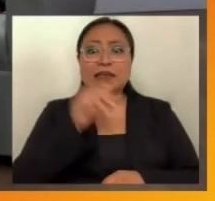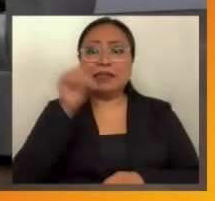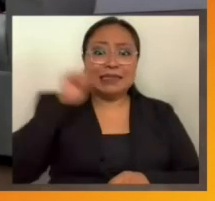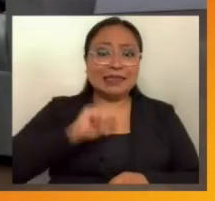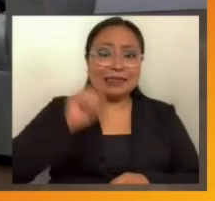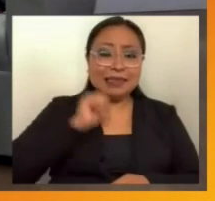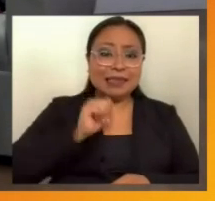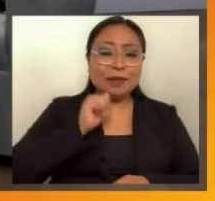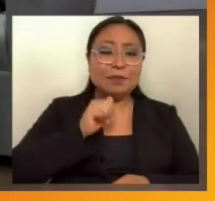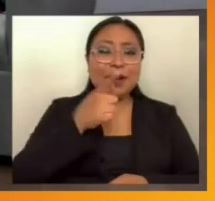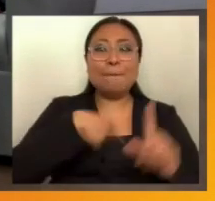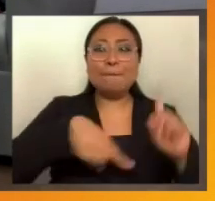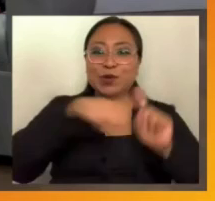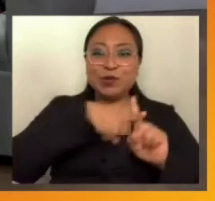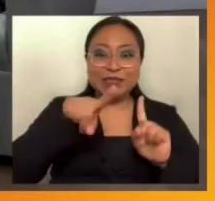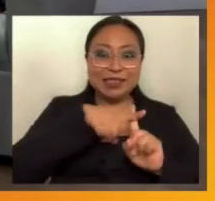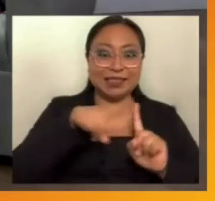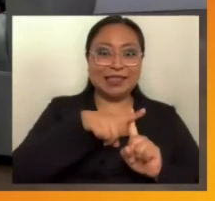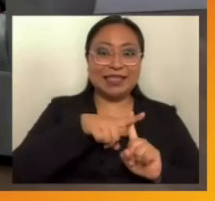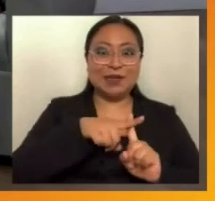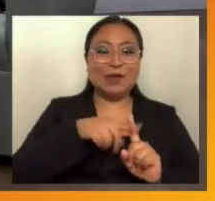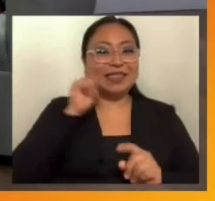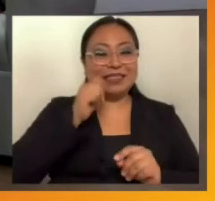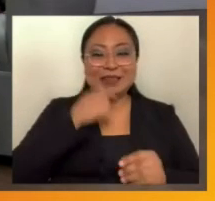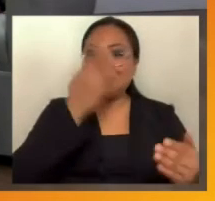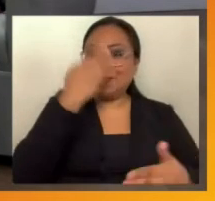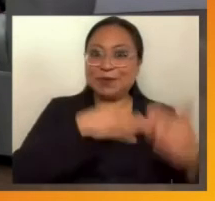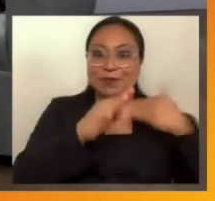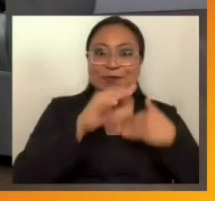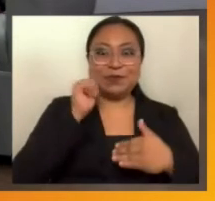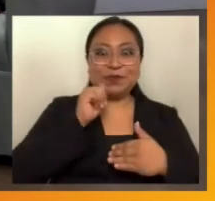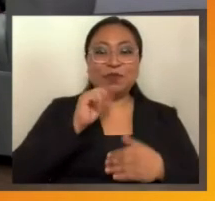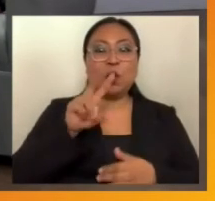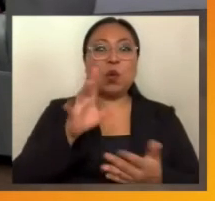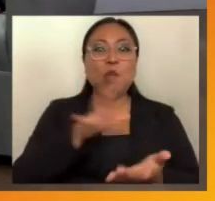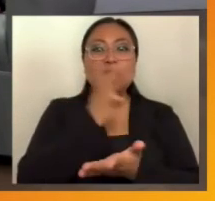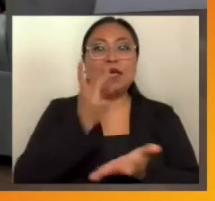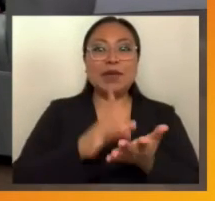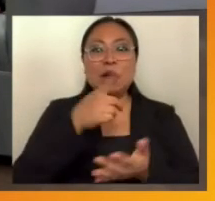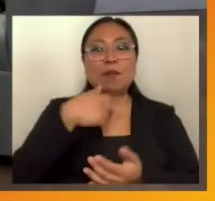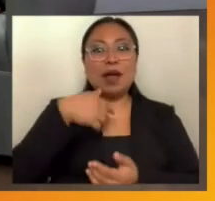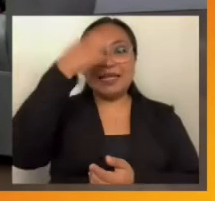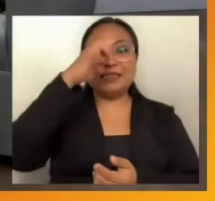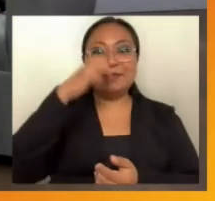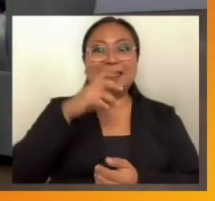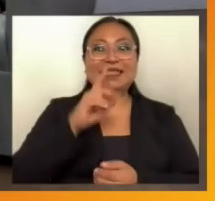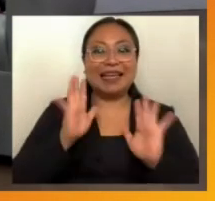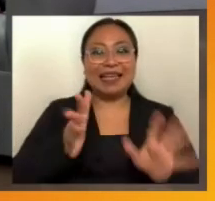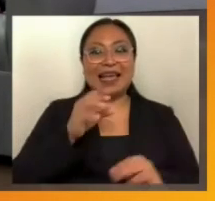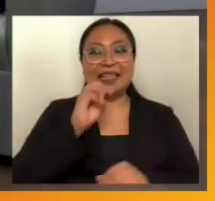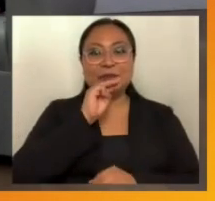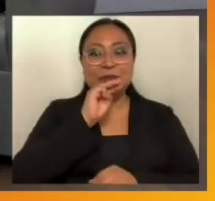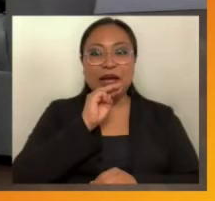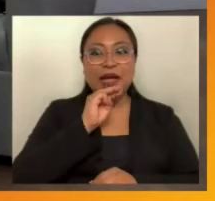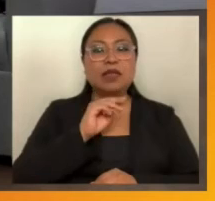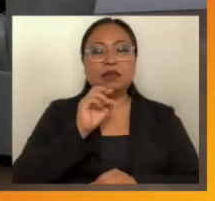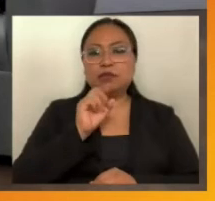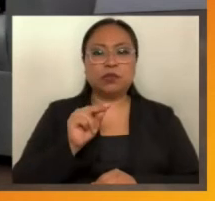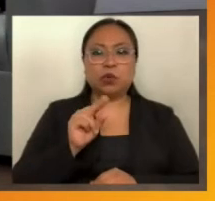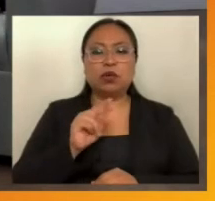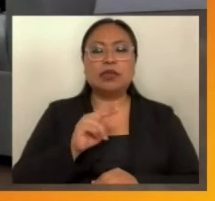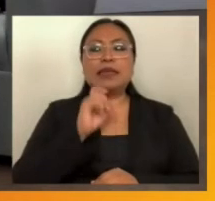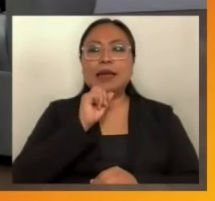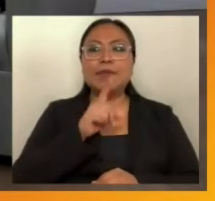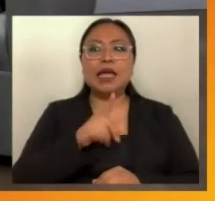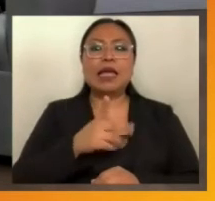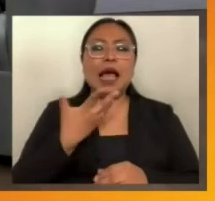este positivismo, ¿no?, por delante, y no nada más por la experiencia que ha vivido con su mami, porque yo creo que pues